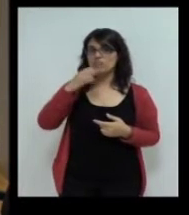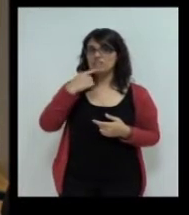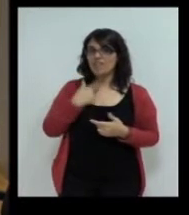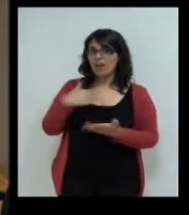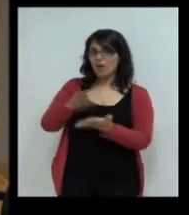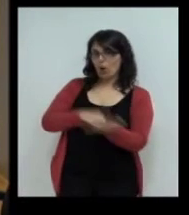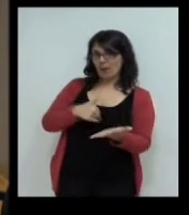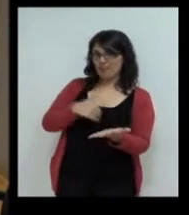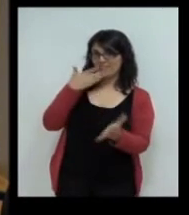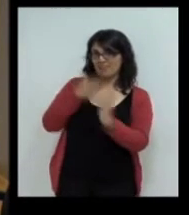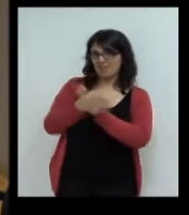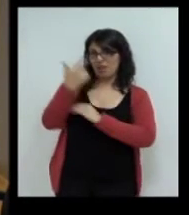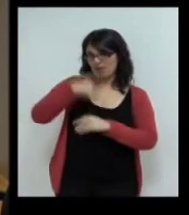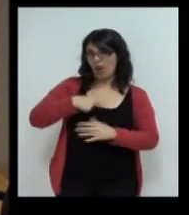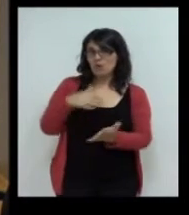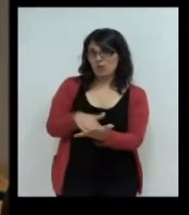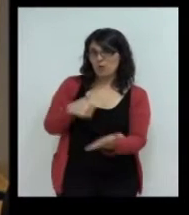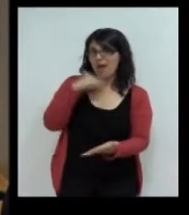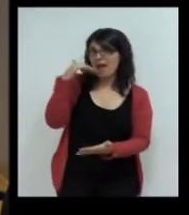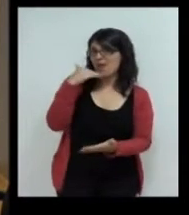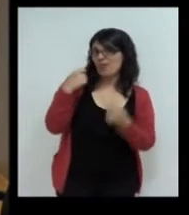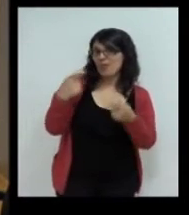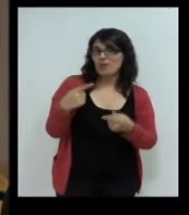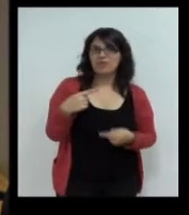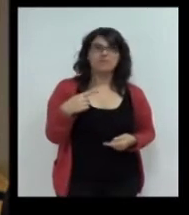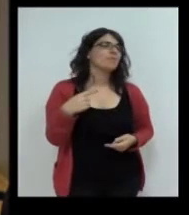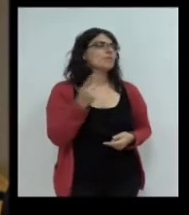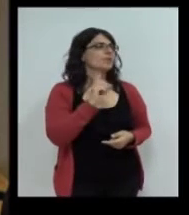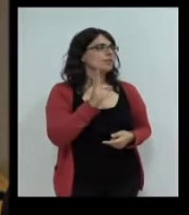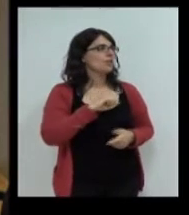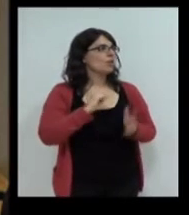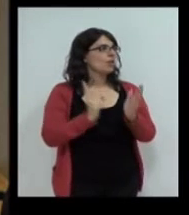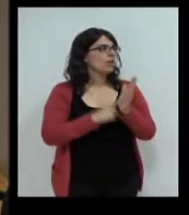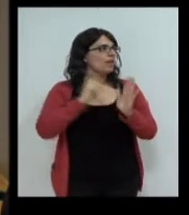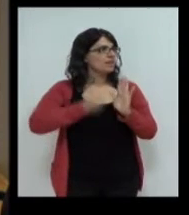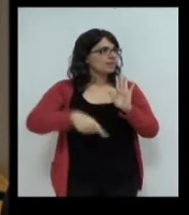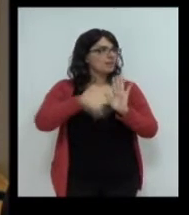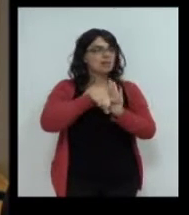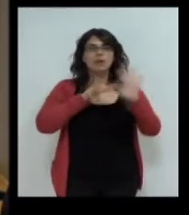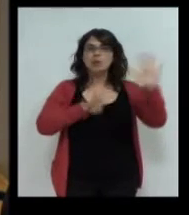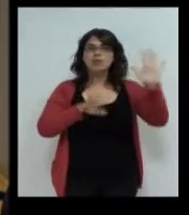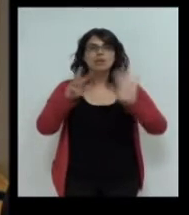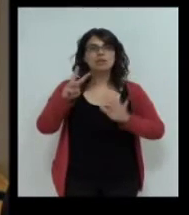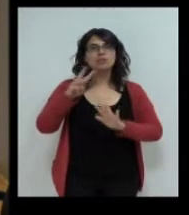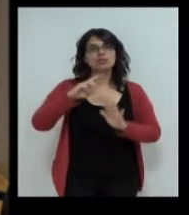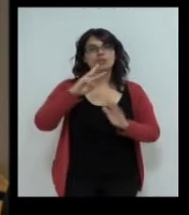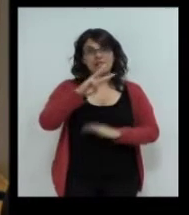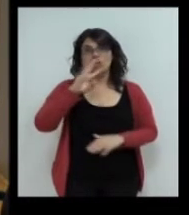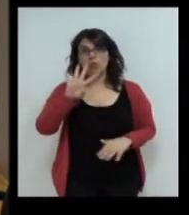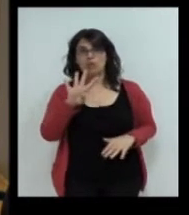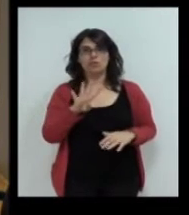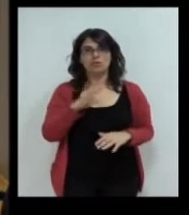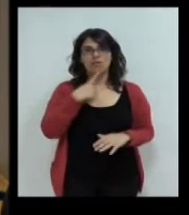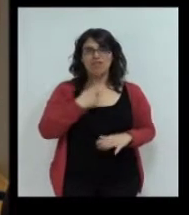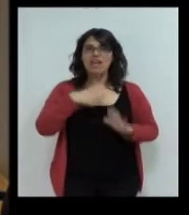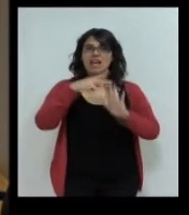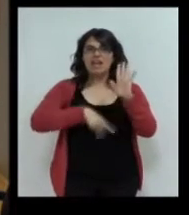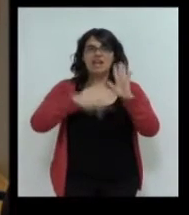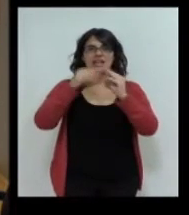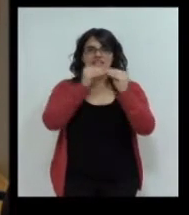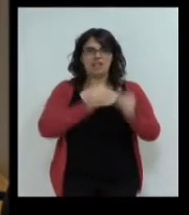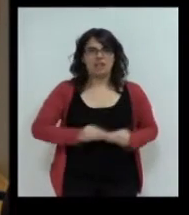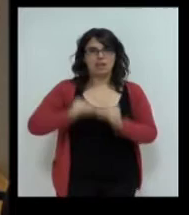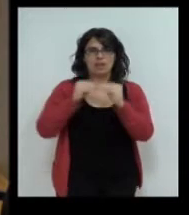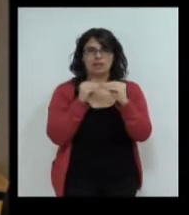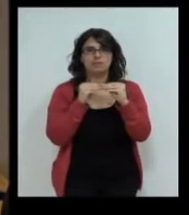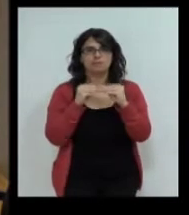Hay una directiva que lo regula, que todavía está vigente, que es la directiva 9834, que te dice lo que es un estándar, y lo que es un reglamento de jure y de